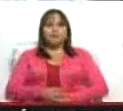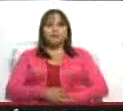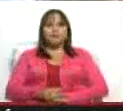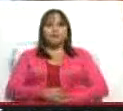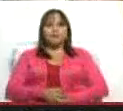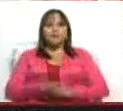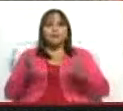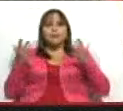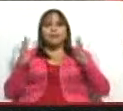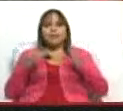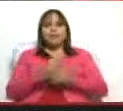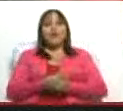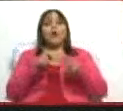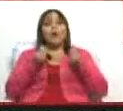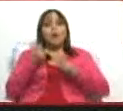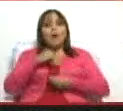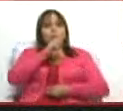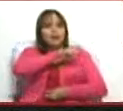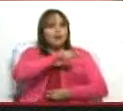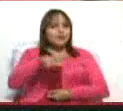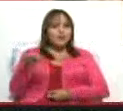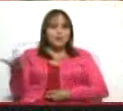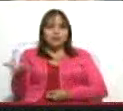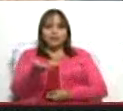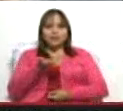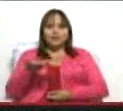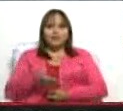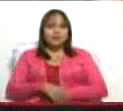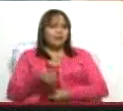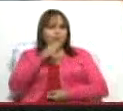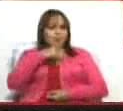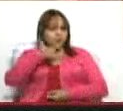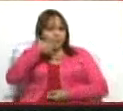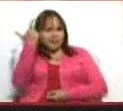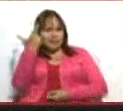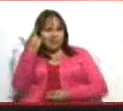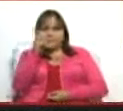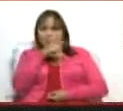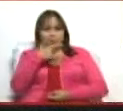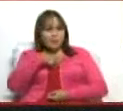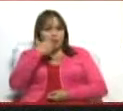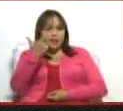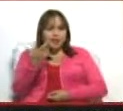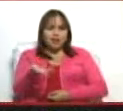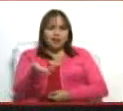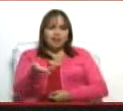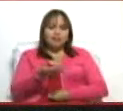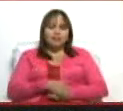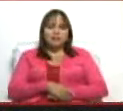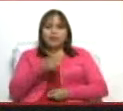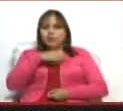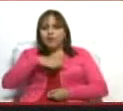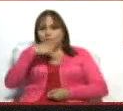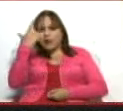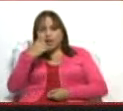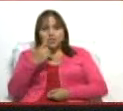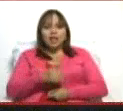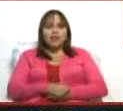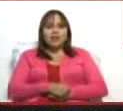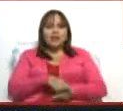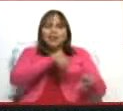¿Cómo queda esa gente, vale, verdad? No les da pena, no les da pena. No les da pena correr